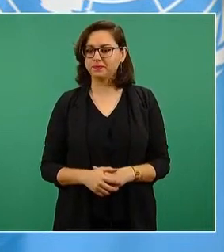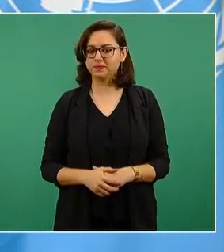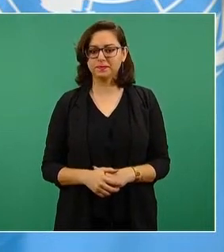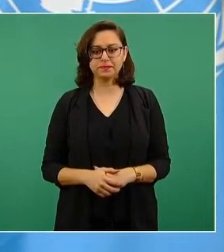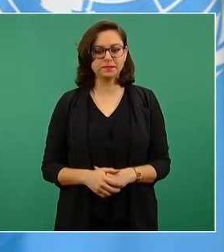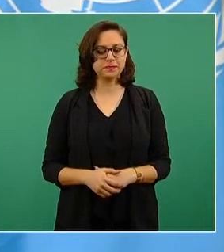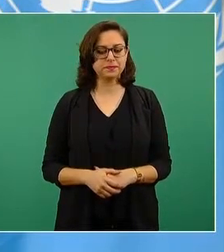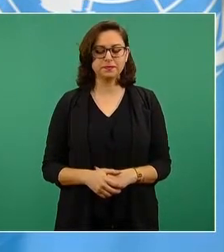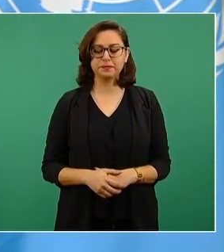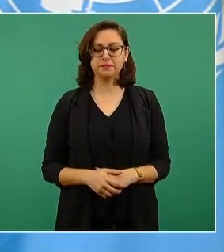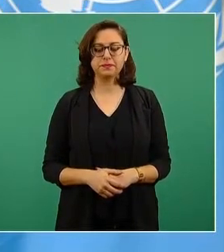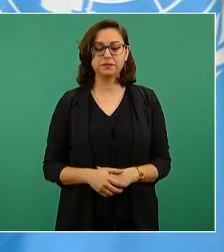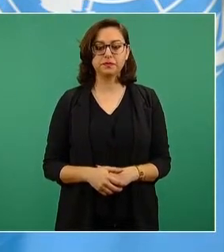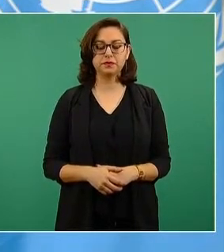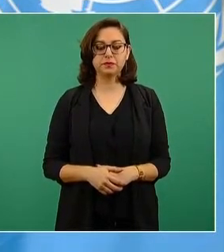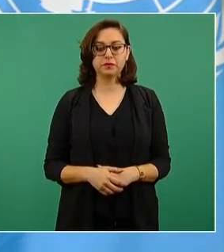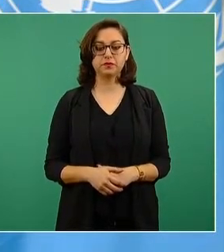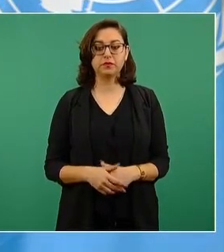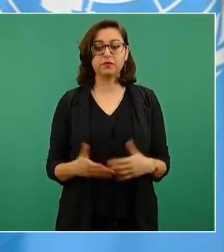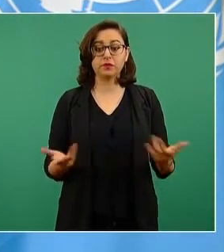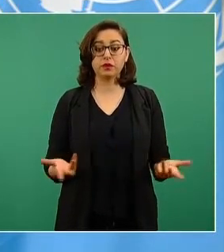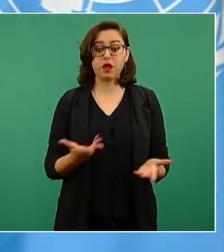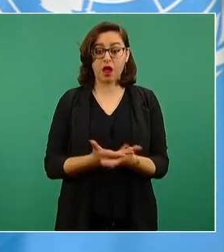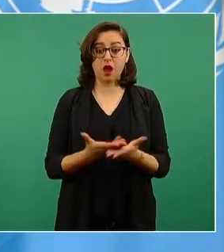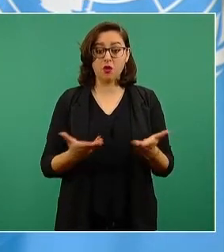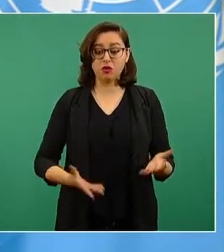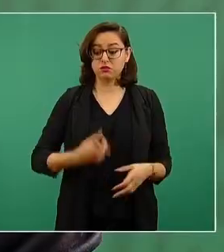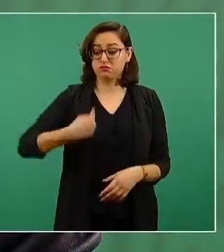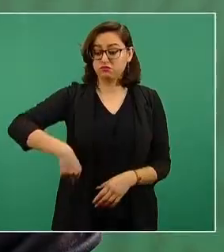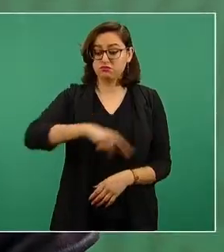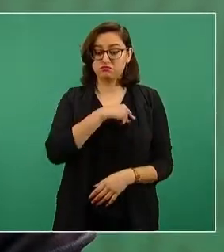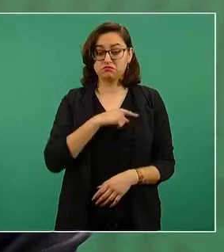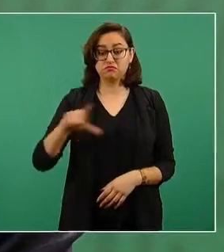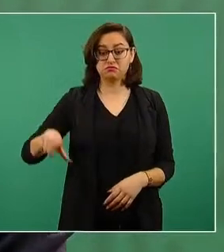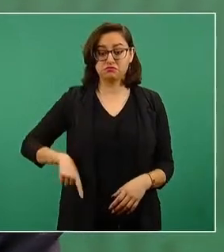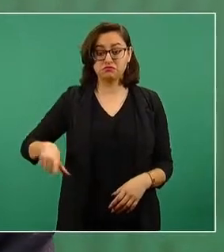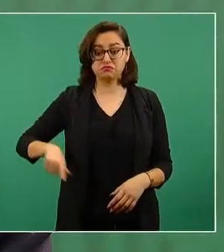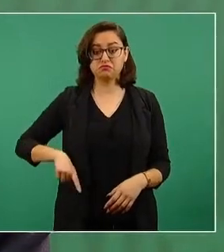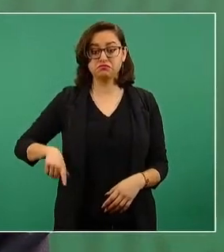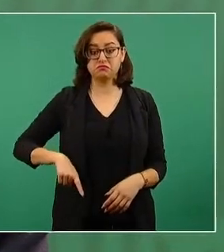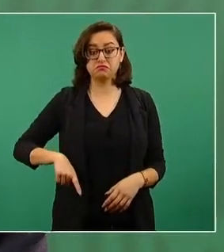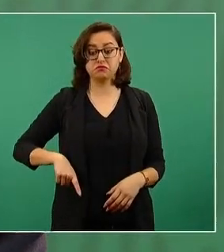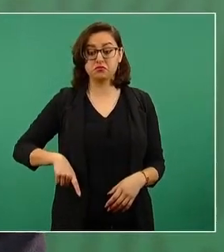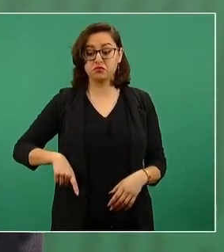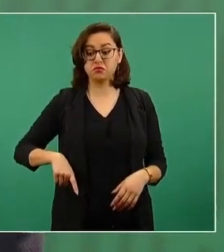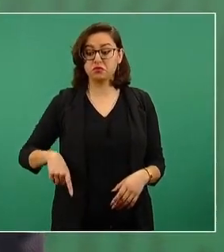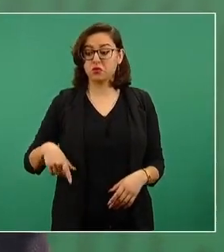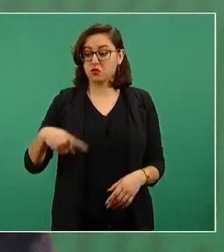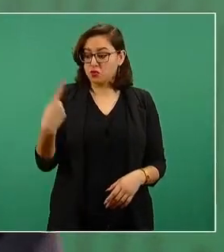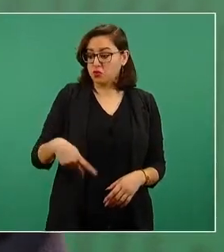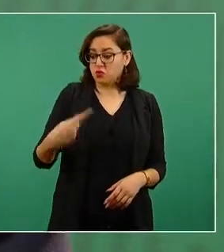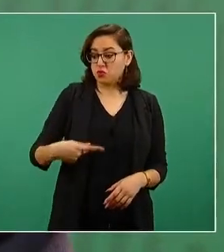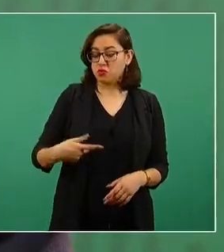Una característica de nuestro gobierno, a diferencia de otros,